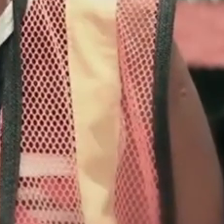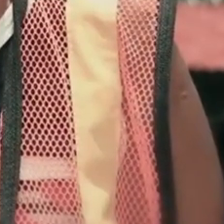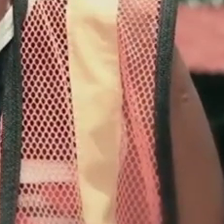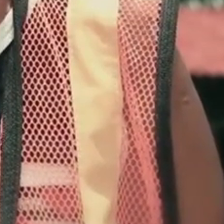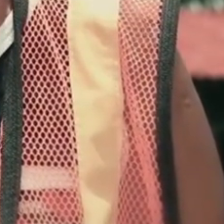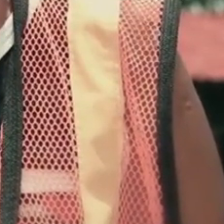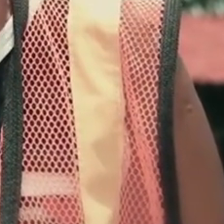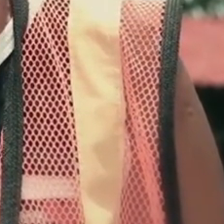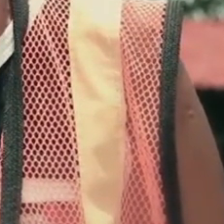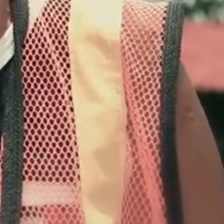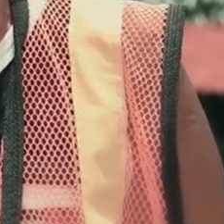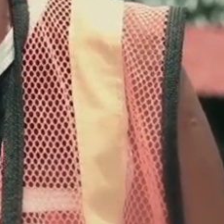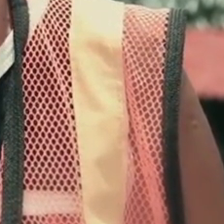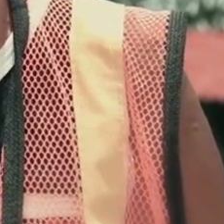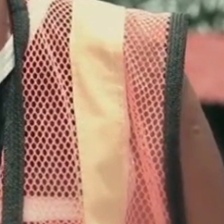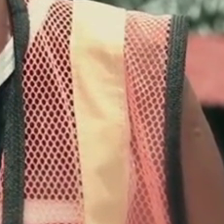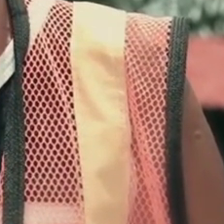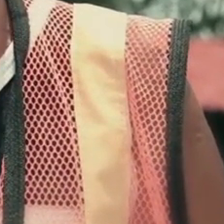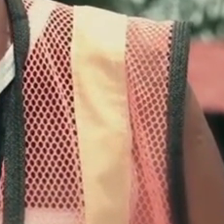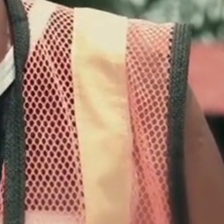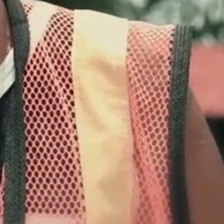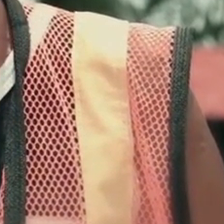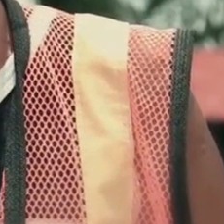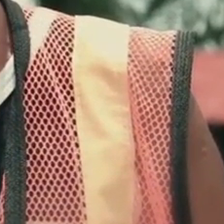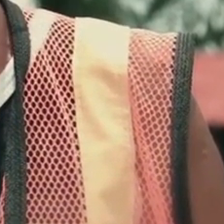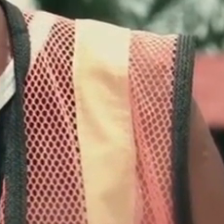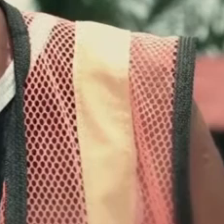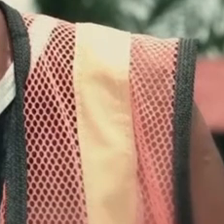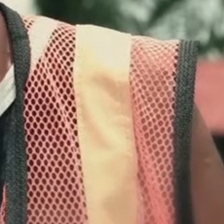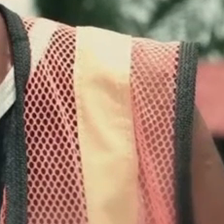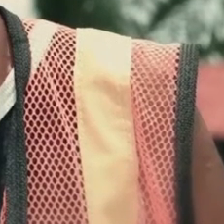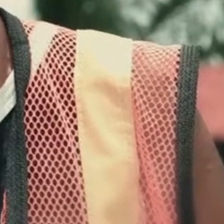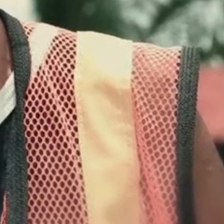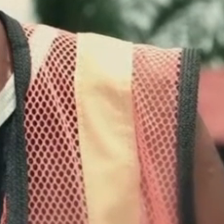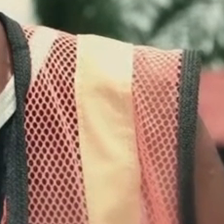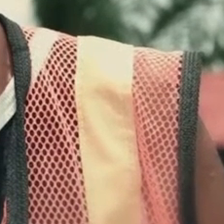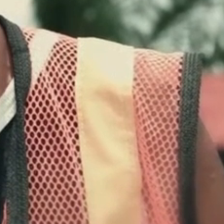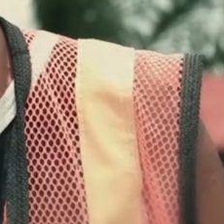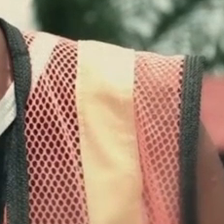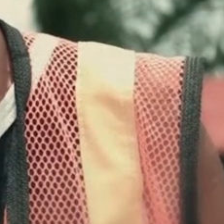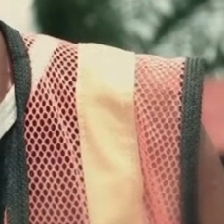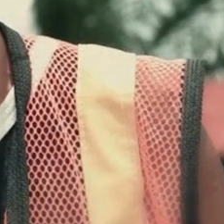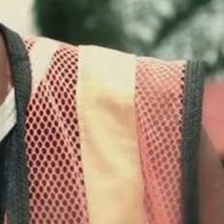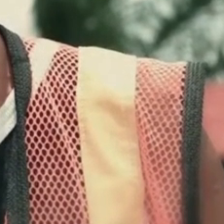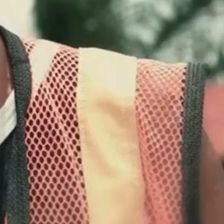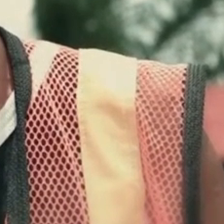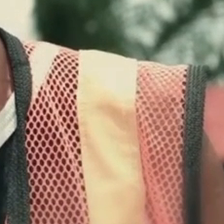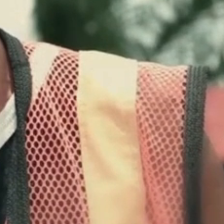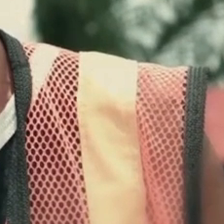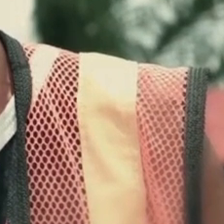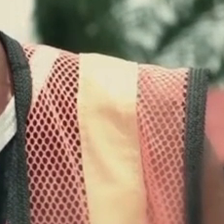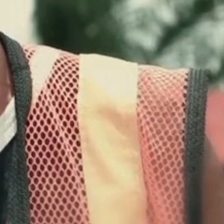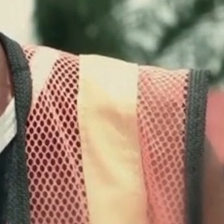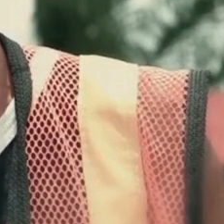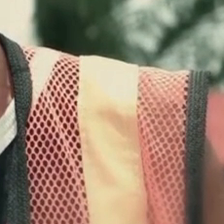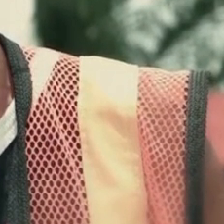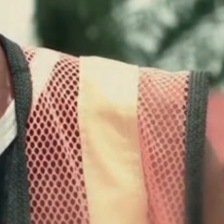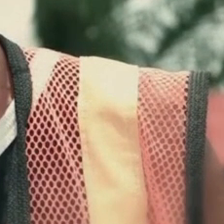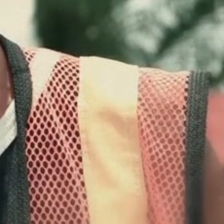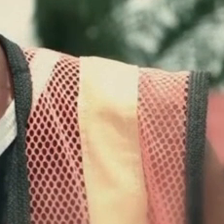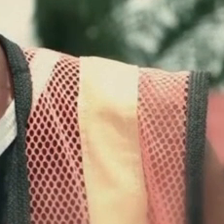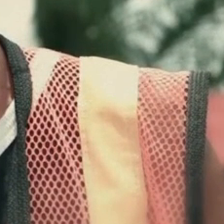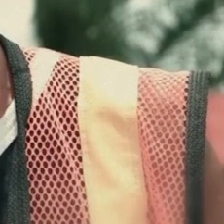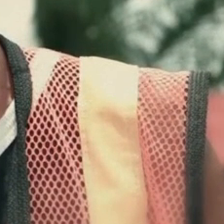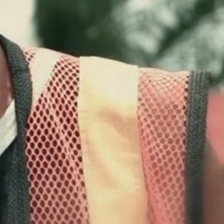para entrar a trabajar pero fue la mayoría sinceramente casi son de mujeres si